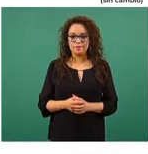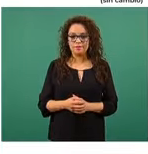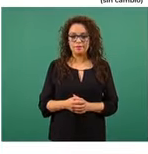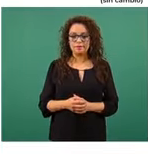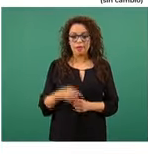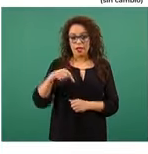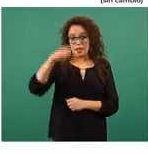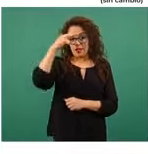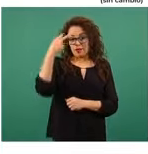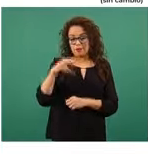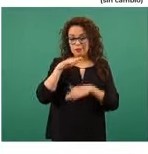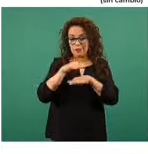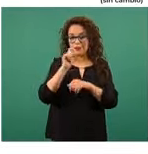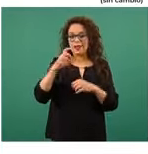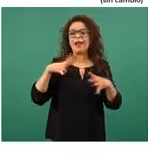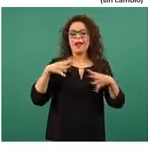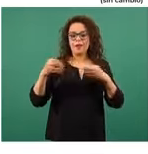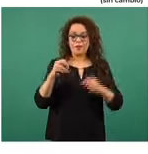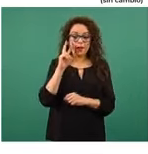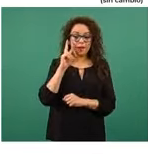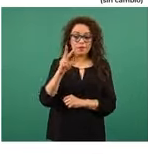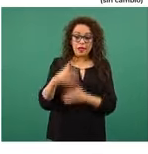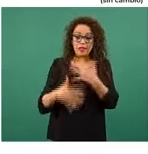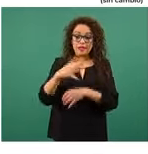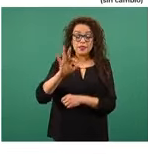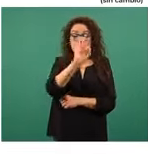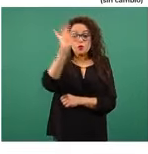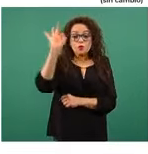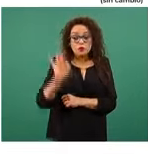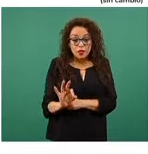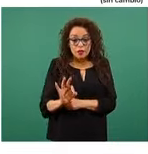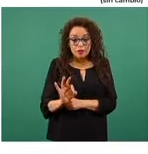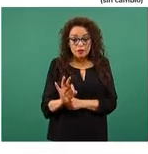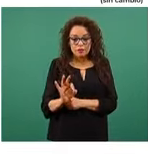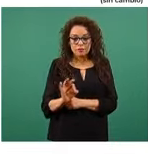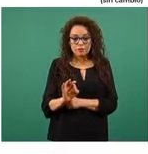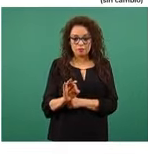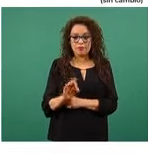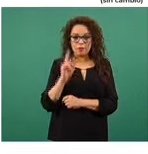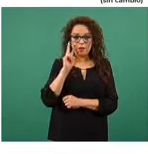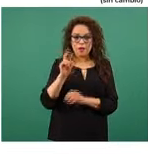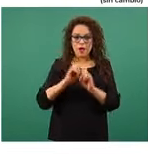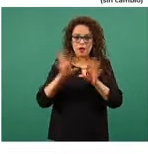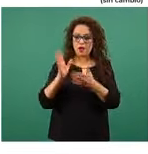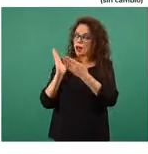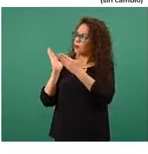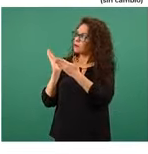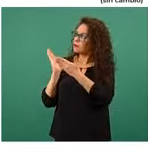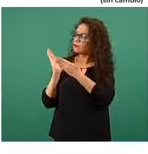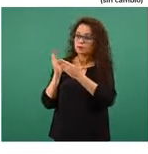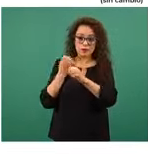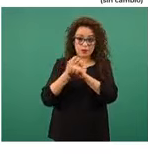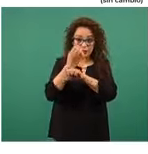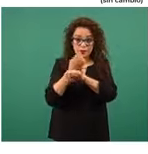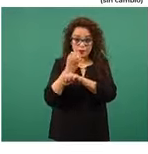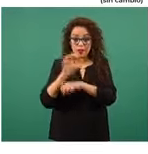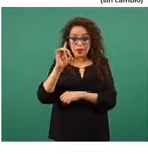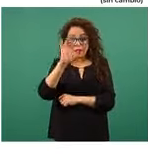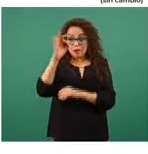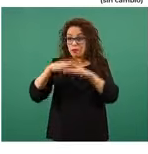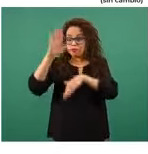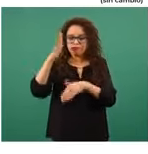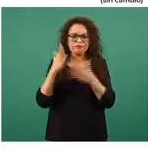México, 15% la ocupación nacional, y podemos ver que ninguna entidad tiene ocupaciones por encima del